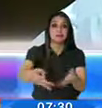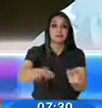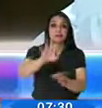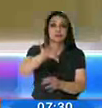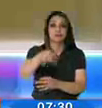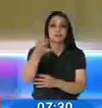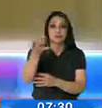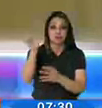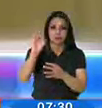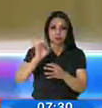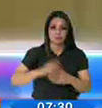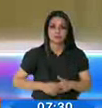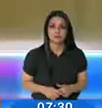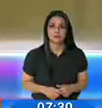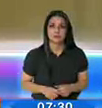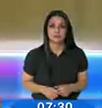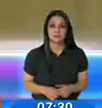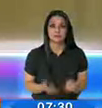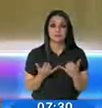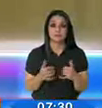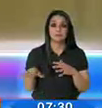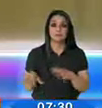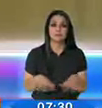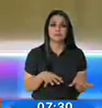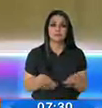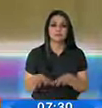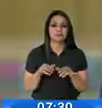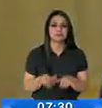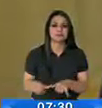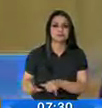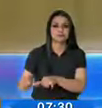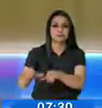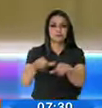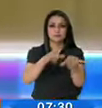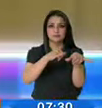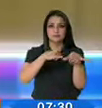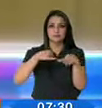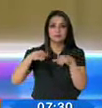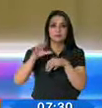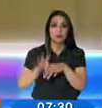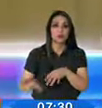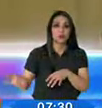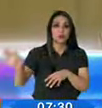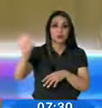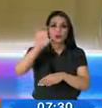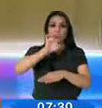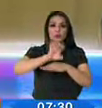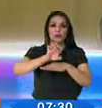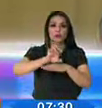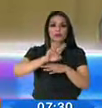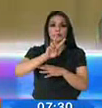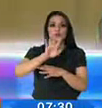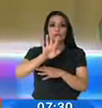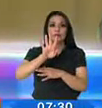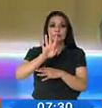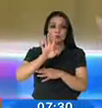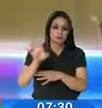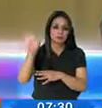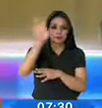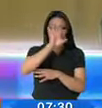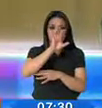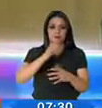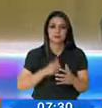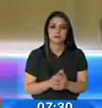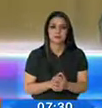2018. Esta actividad se desarrolla en forma simultánea en las 24 provincias. Adicionalmente, en